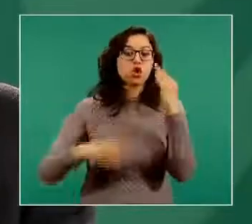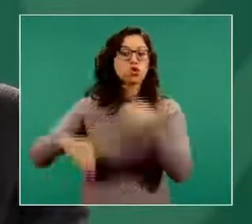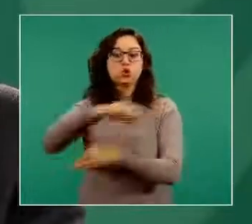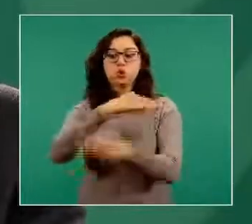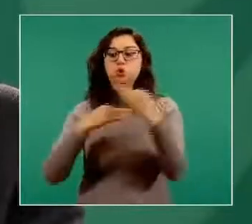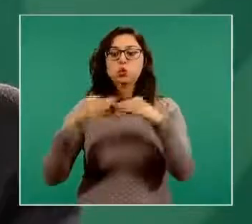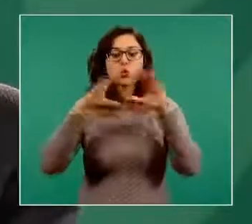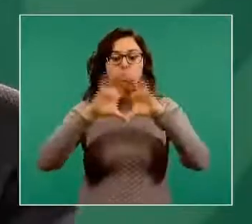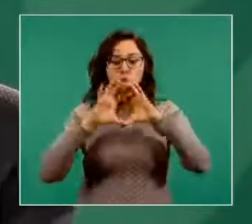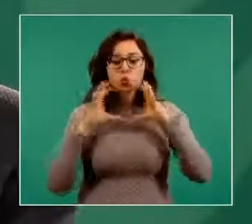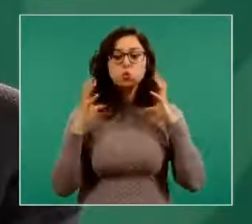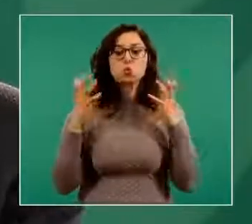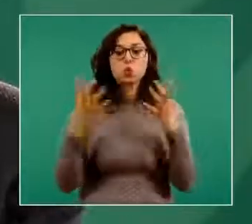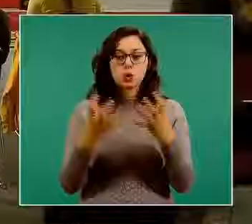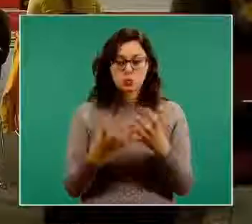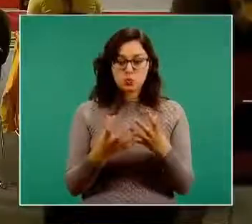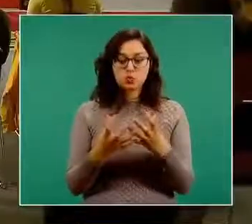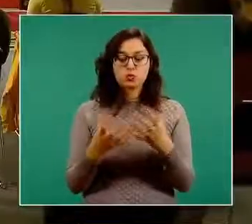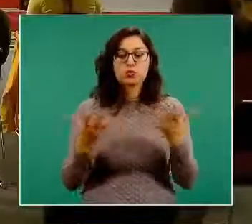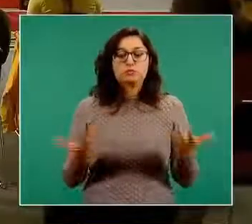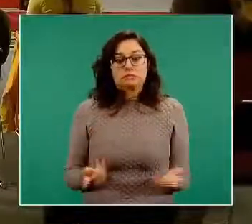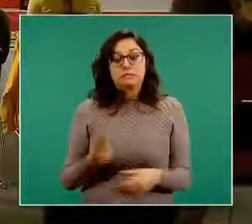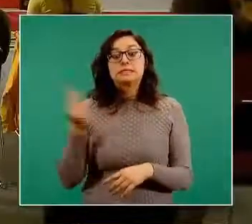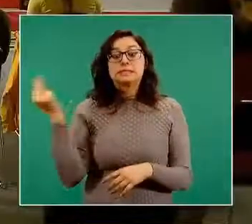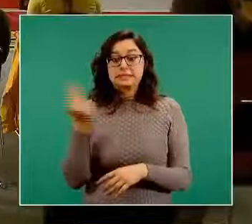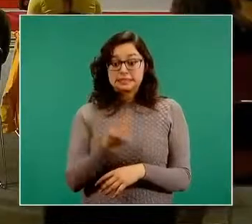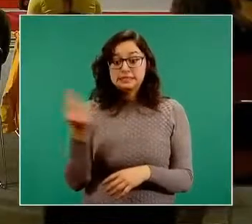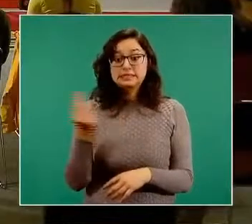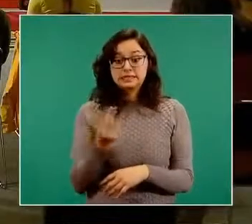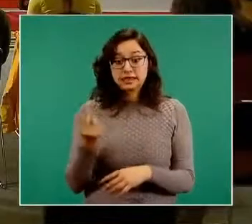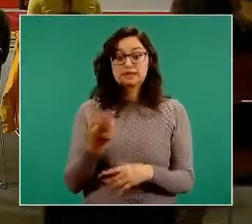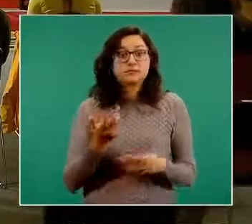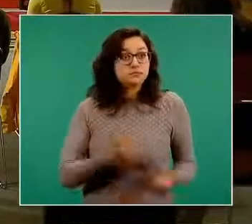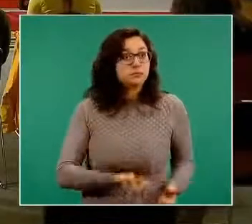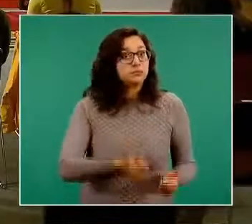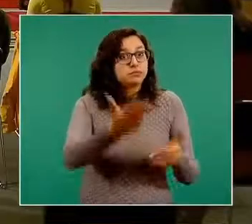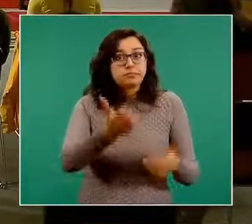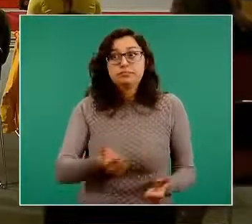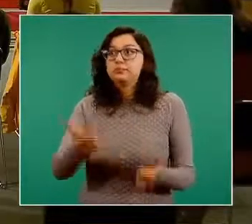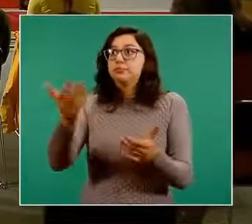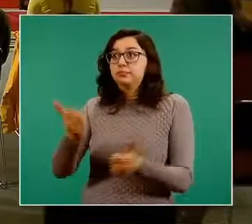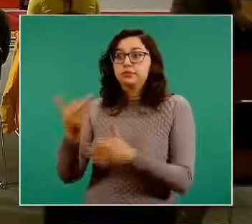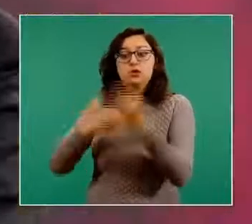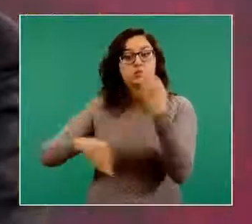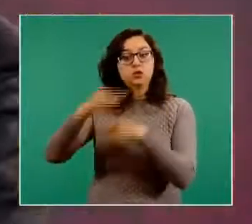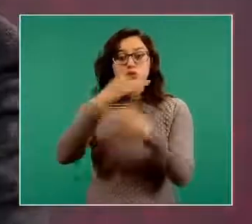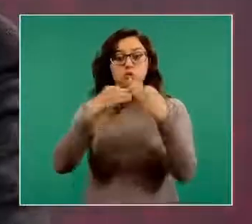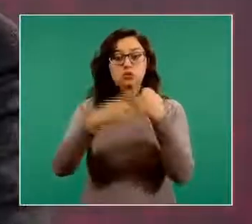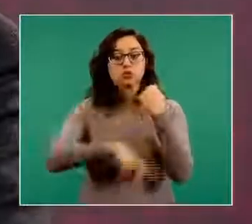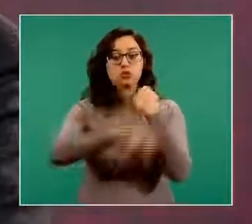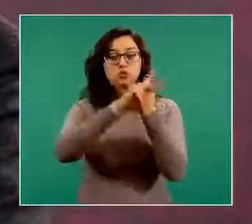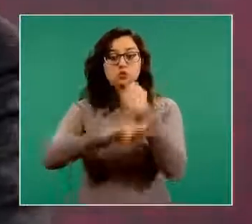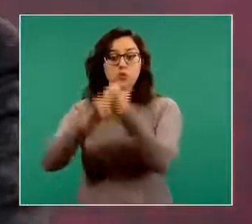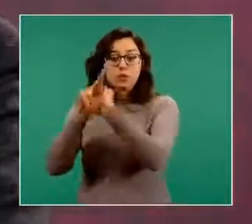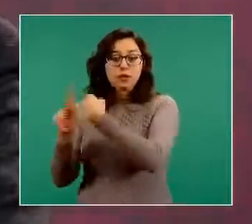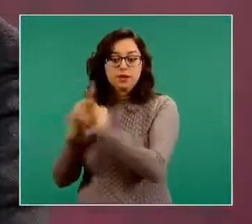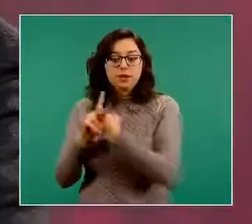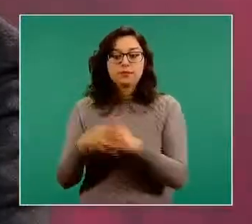vacunas en la medida en que sean necesitadas por los distintos países. Esta mañana